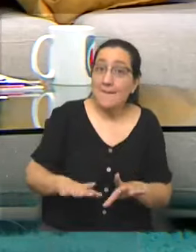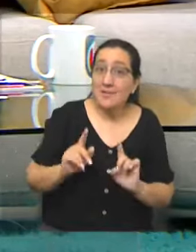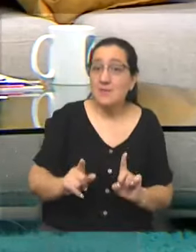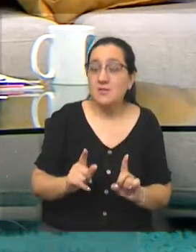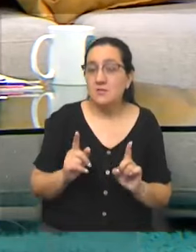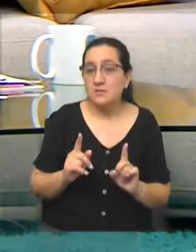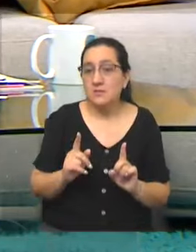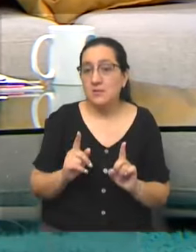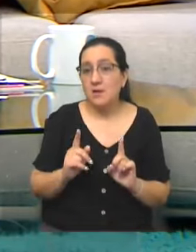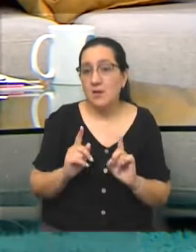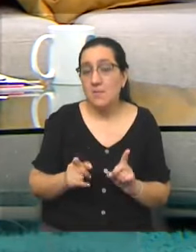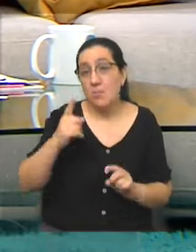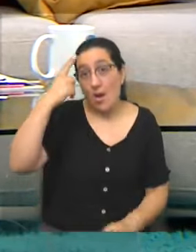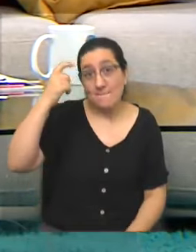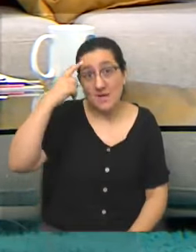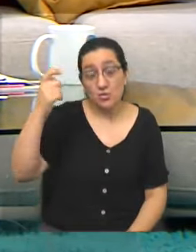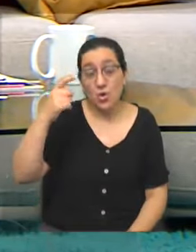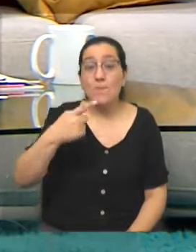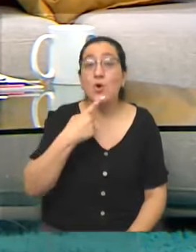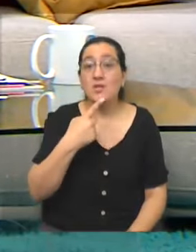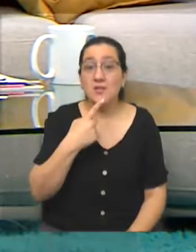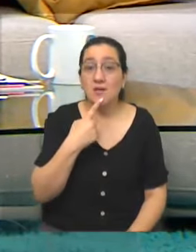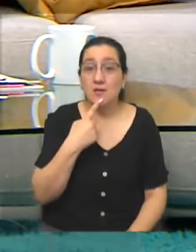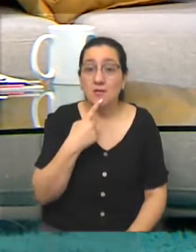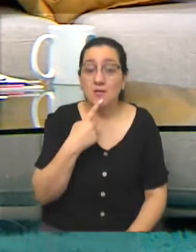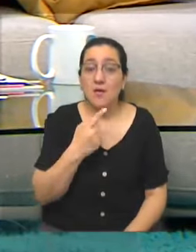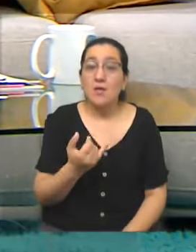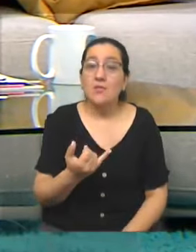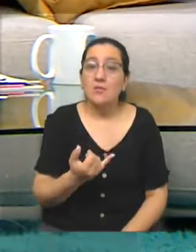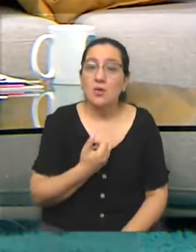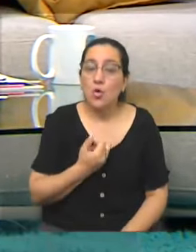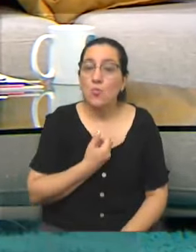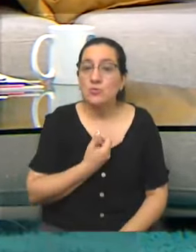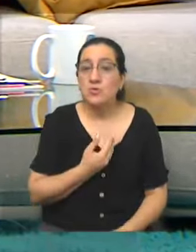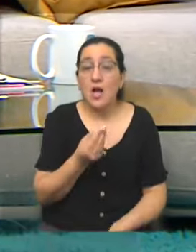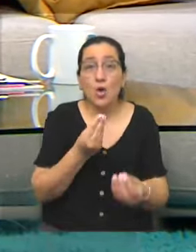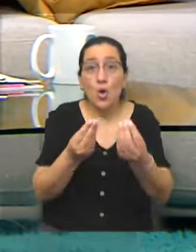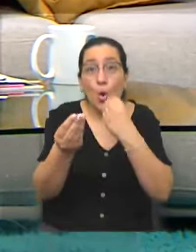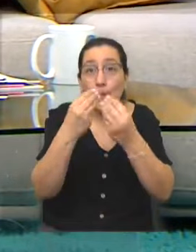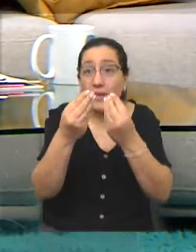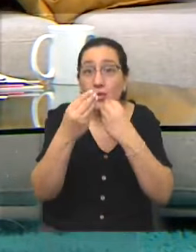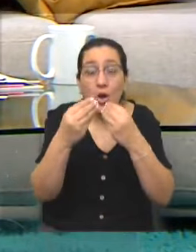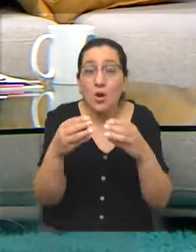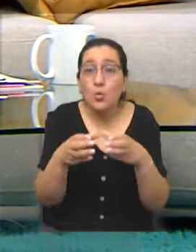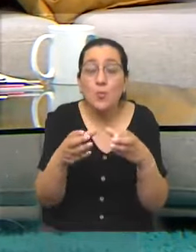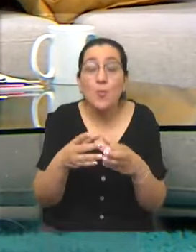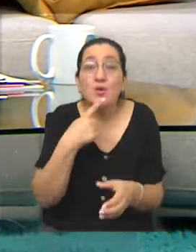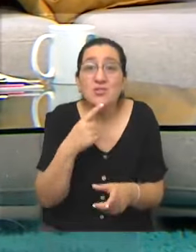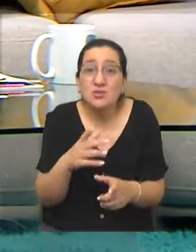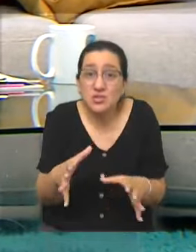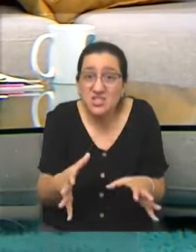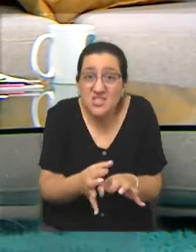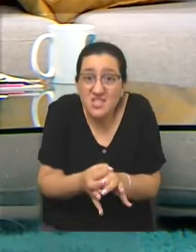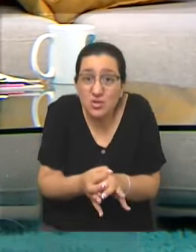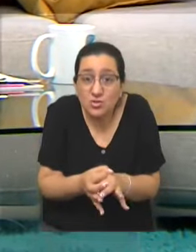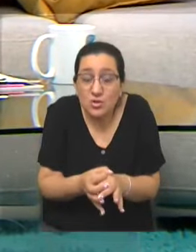mismo, la misma experto o experta en política, de cómo se ha comido a los partidos chicos. O sea, porque evidentemente